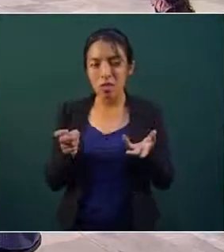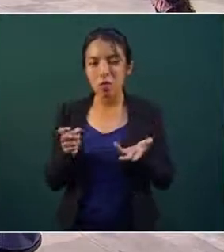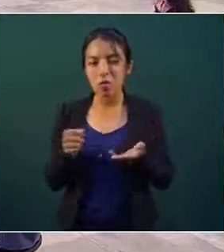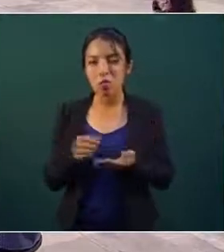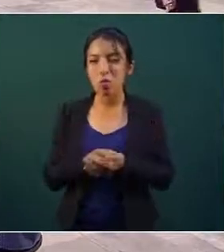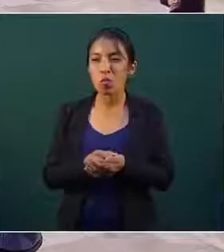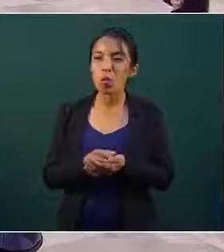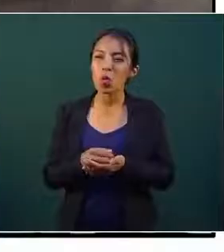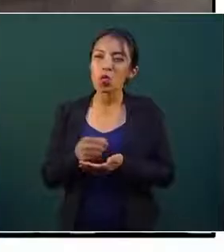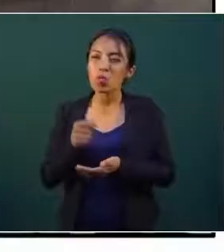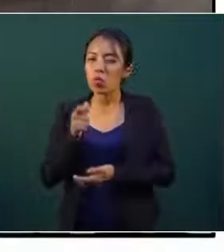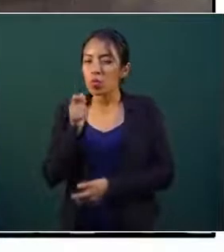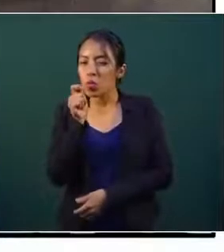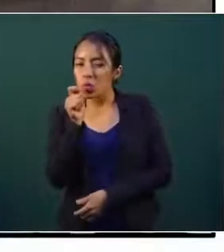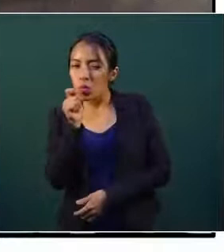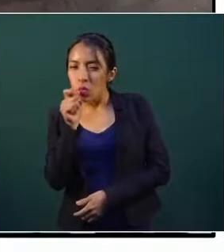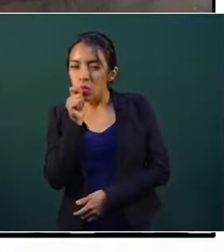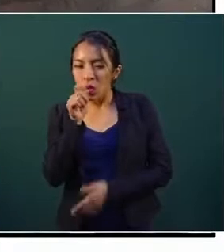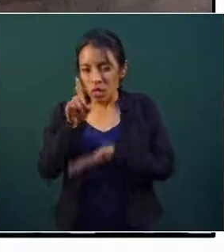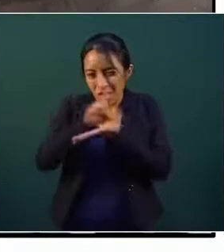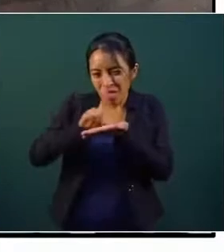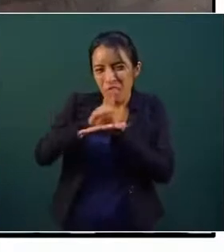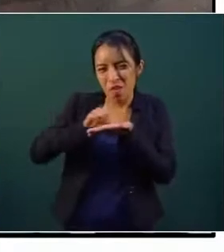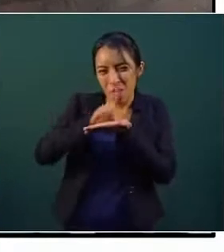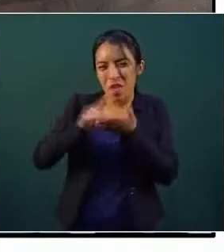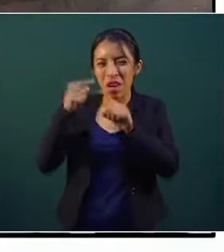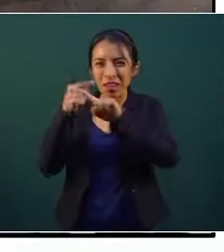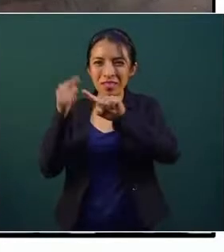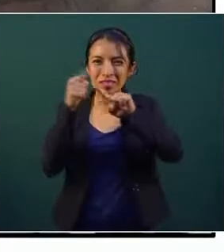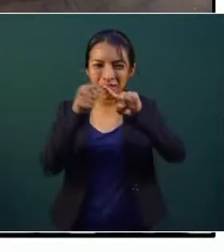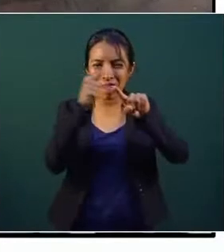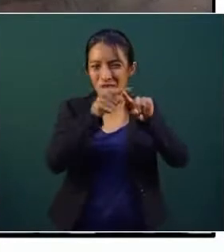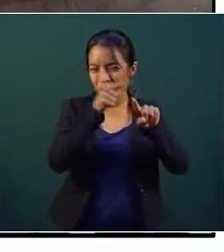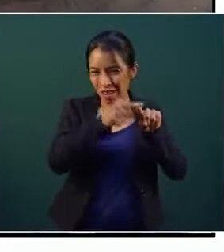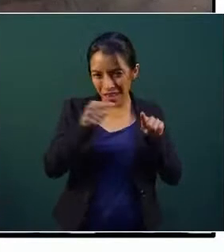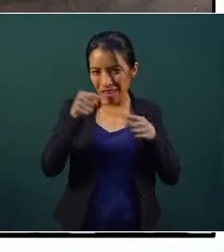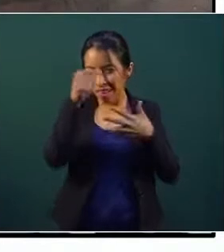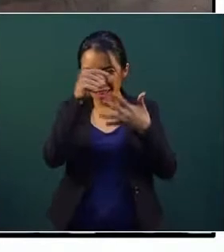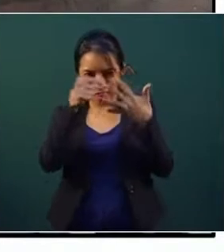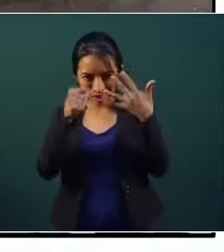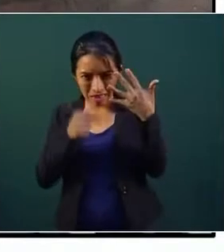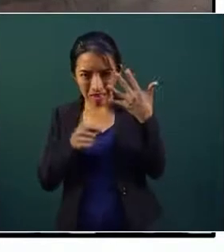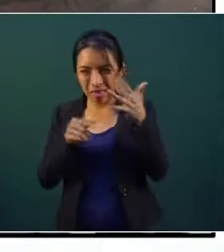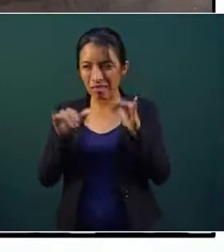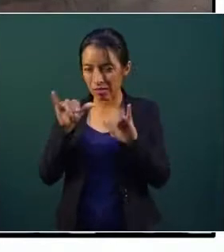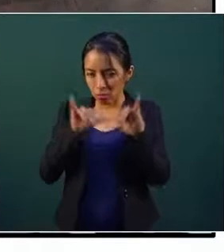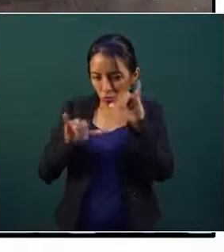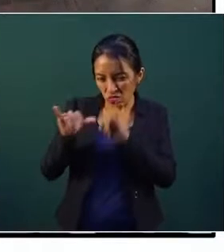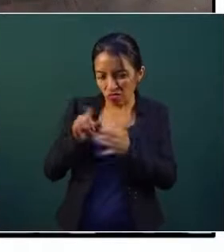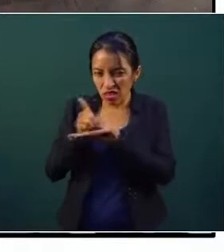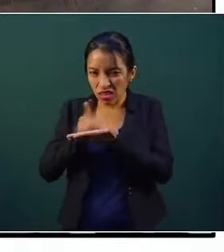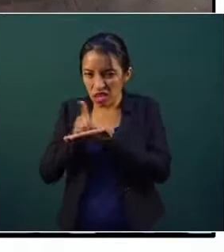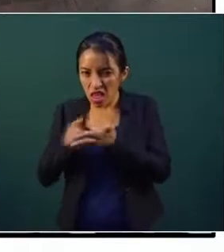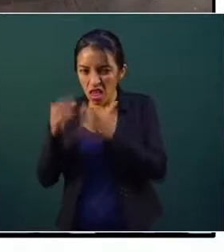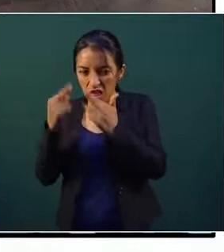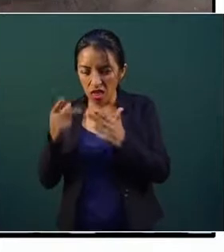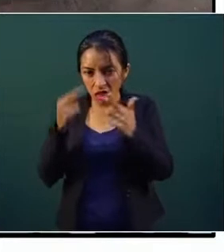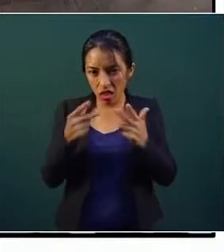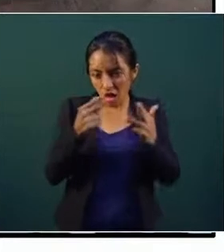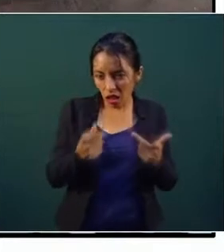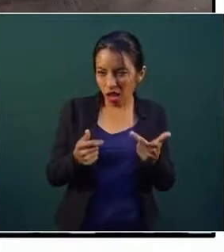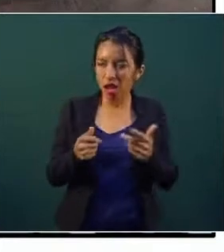marihuana, metanfetaminas, cocaína, amapola, laboratorios que se han destruido,